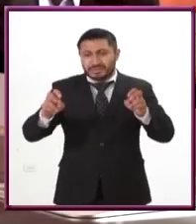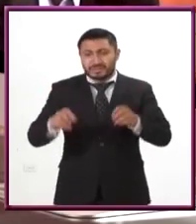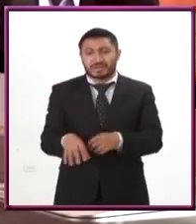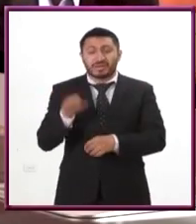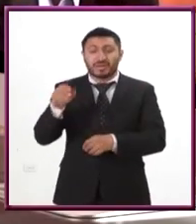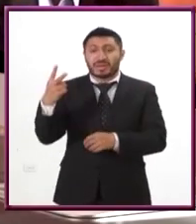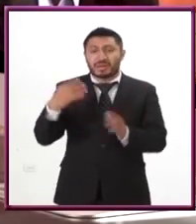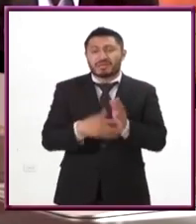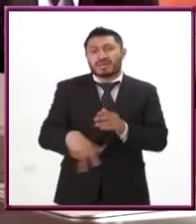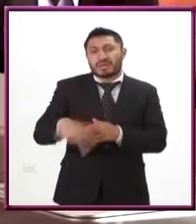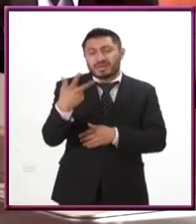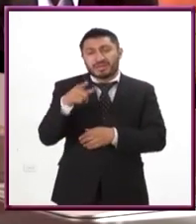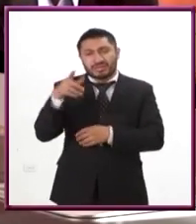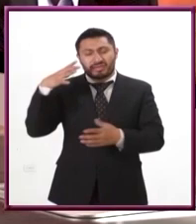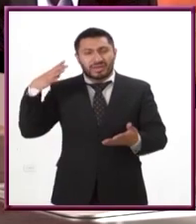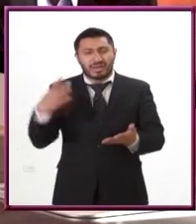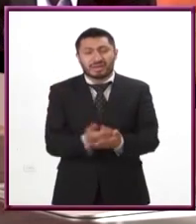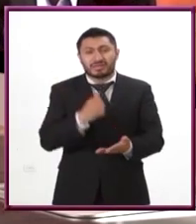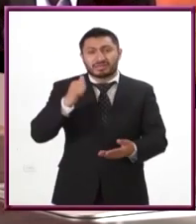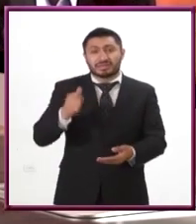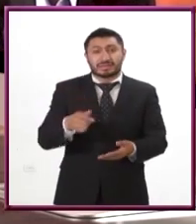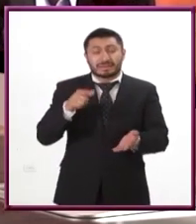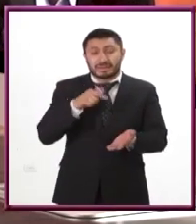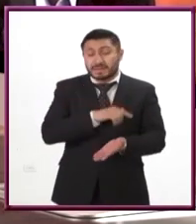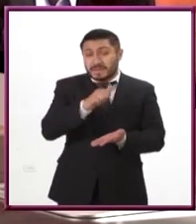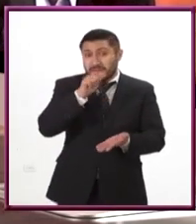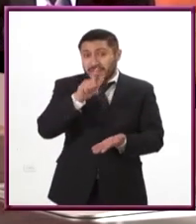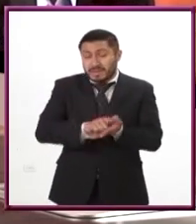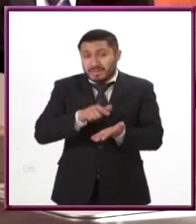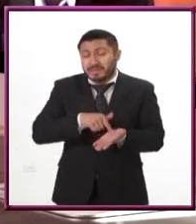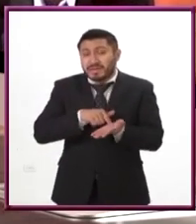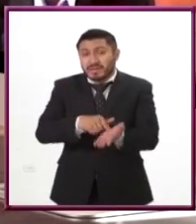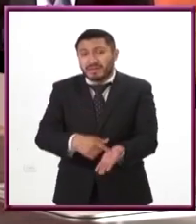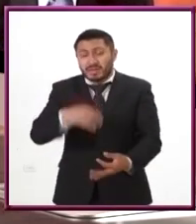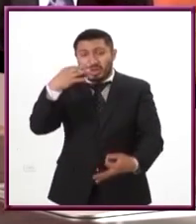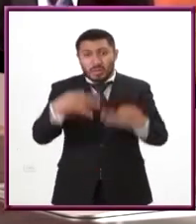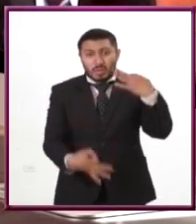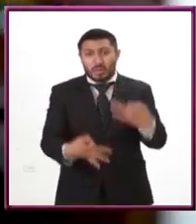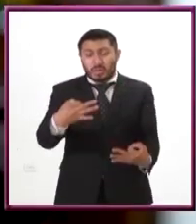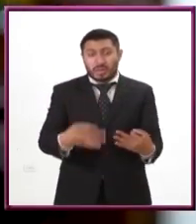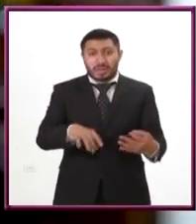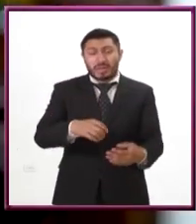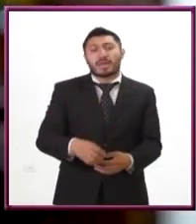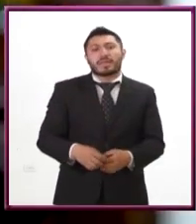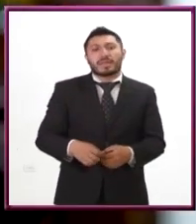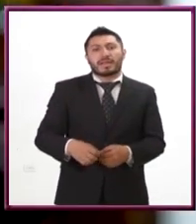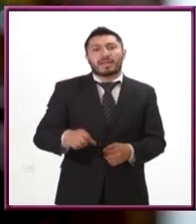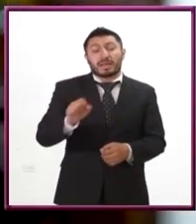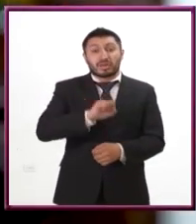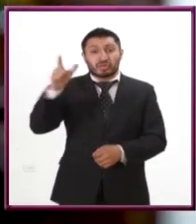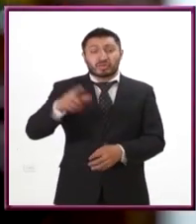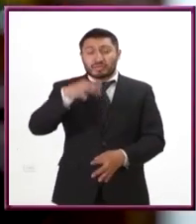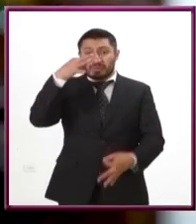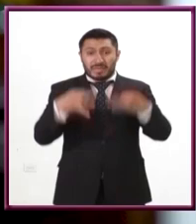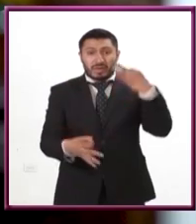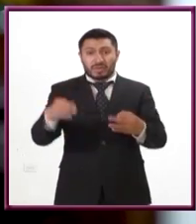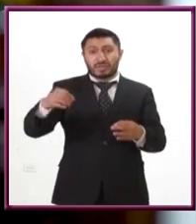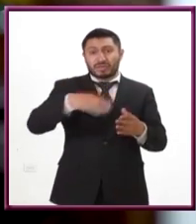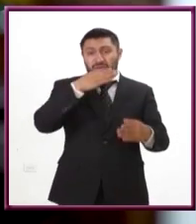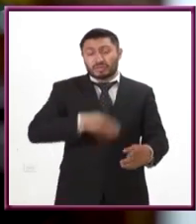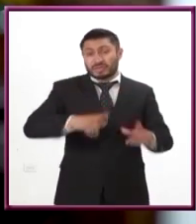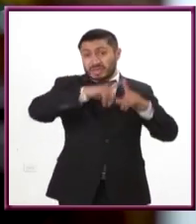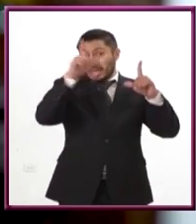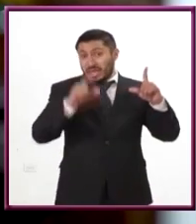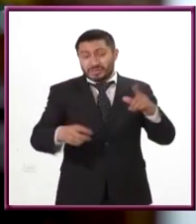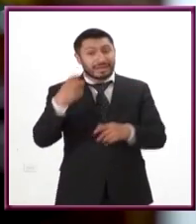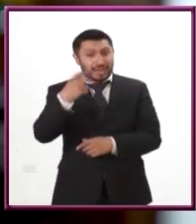Ricardo, en el 2013 ganaste el primer amparo en México al juicio de interdicción ante la Suprema Corte de Justicia de la